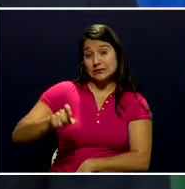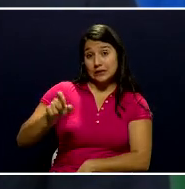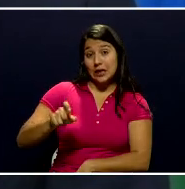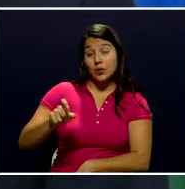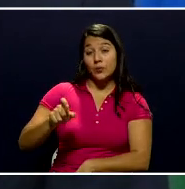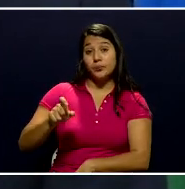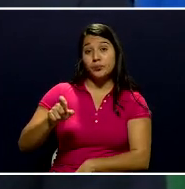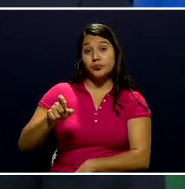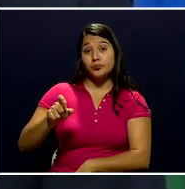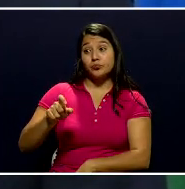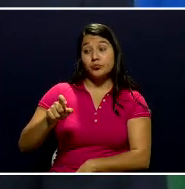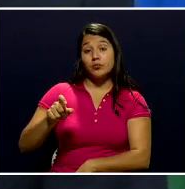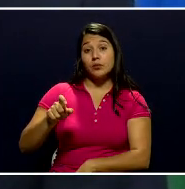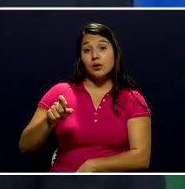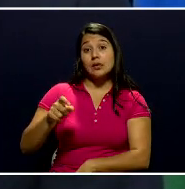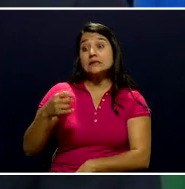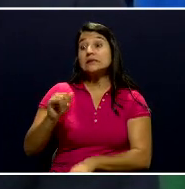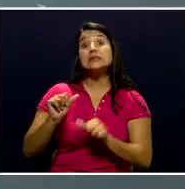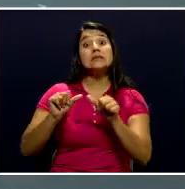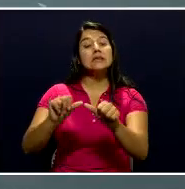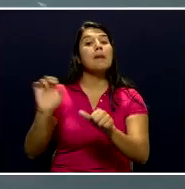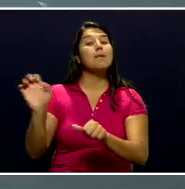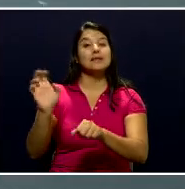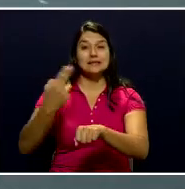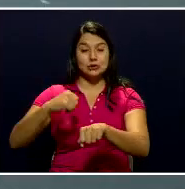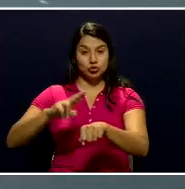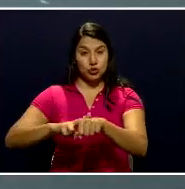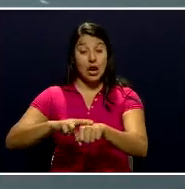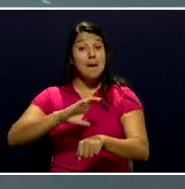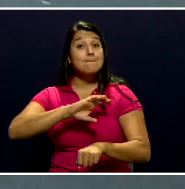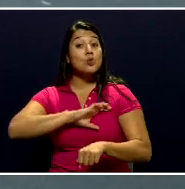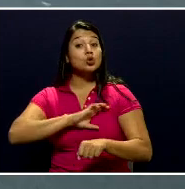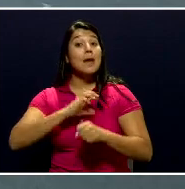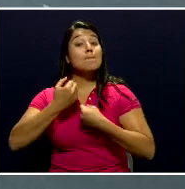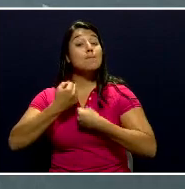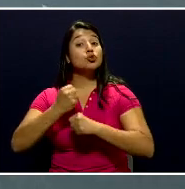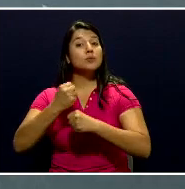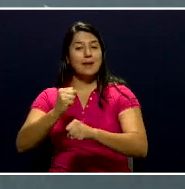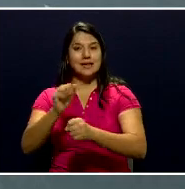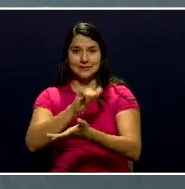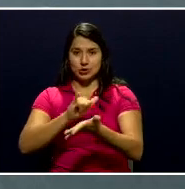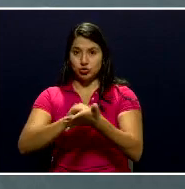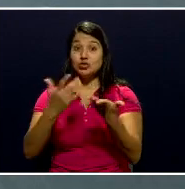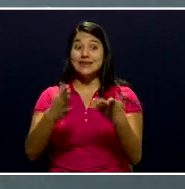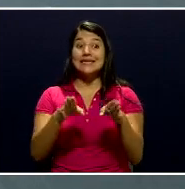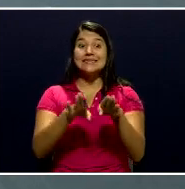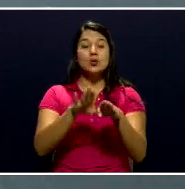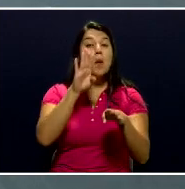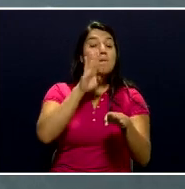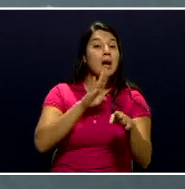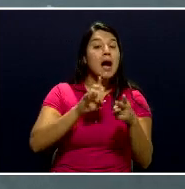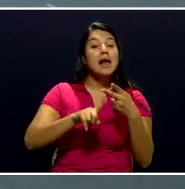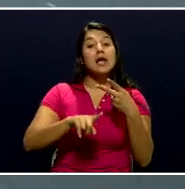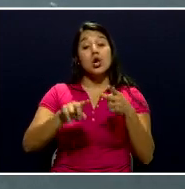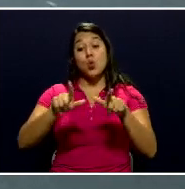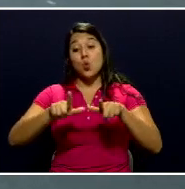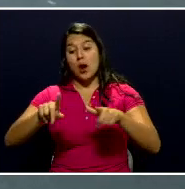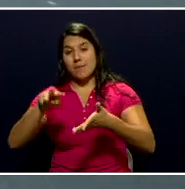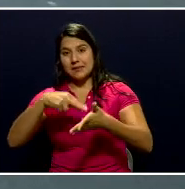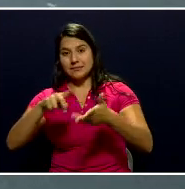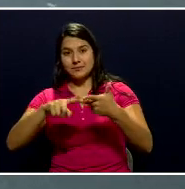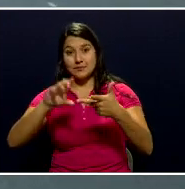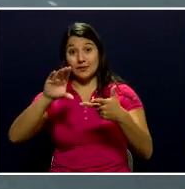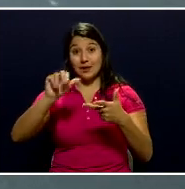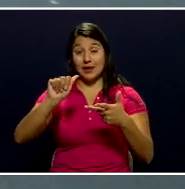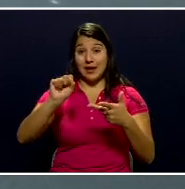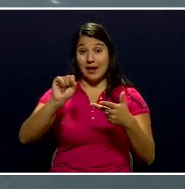la declaratoria de emergencia nacional. La Policía Municipal de San José ya ha cerrado bares, discotecas y casinos en la capital. Sin embargo,